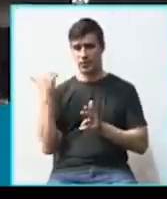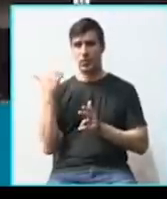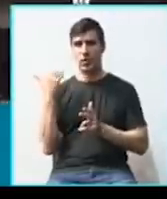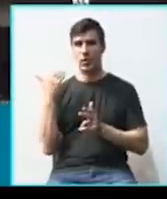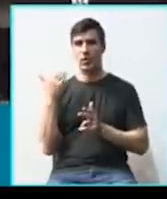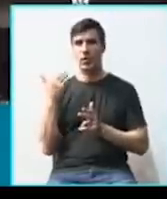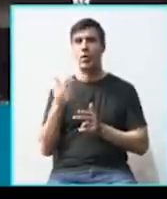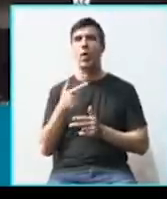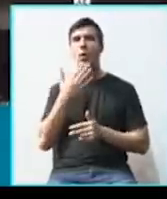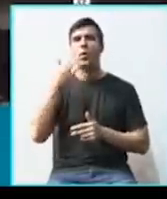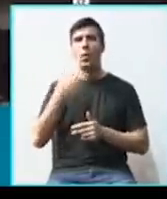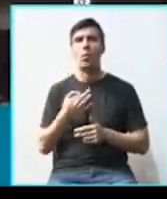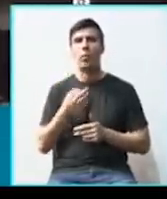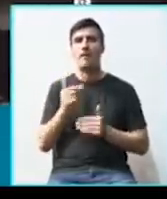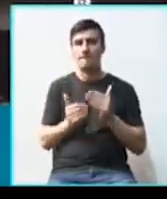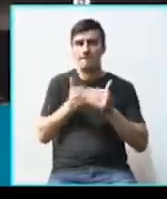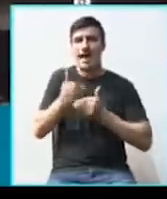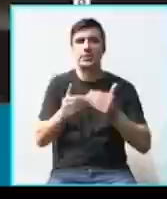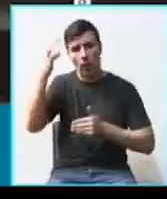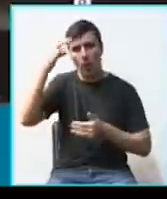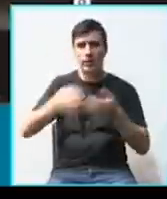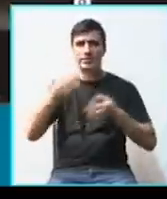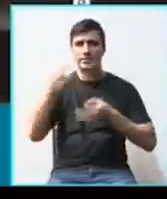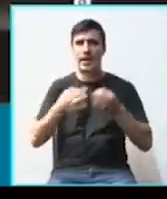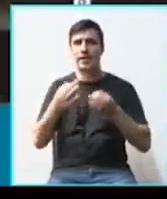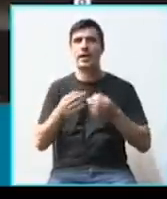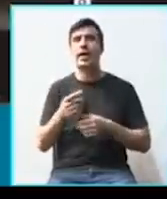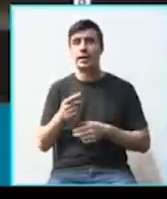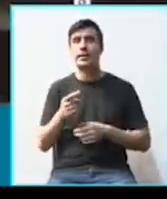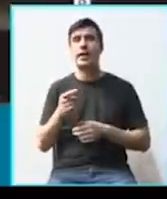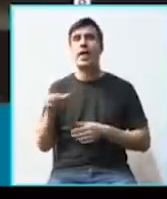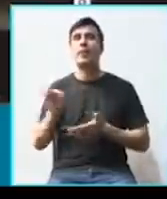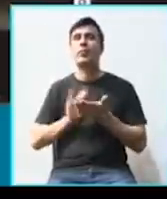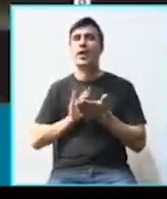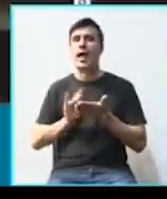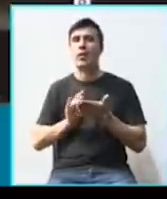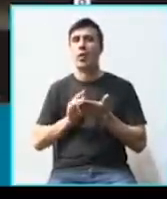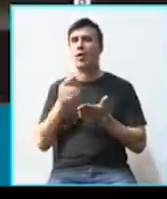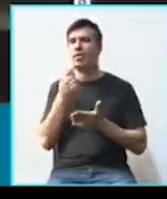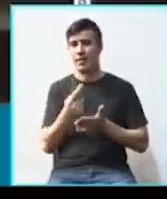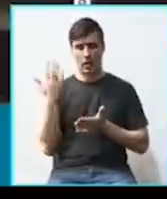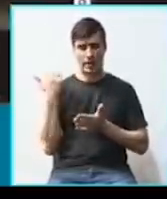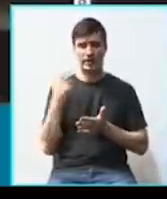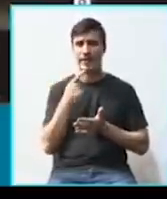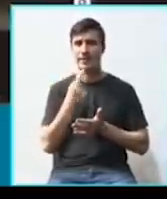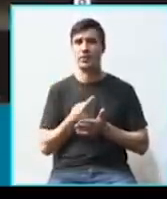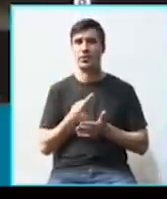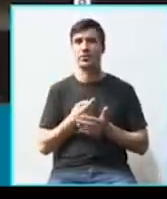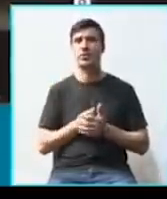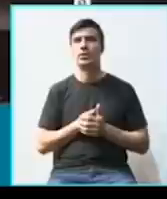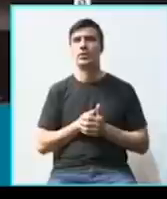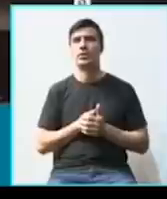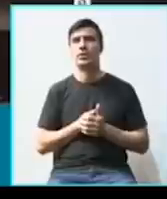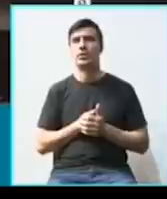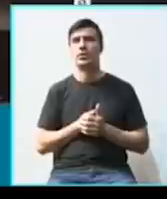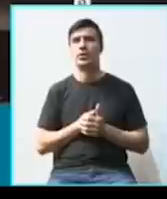fallo judicial. Es interesante lo que dijo el diputado informante porque confirmó, a su pesar posiblemente, que